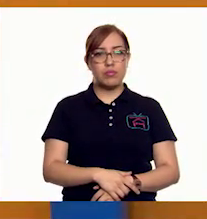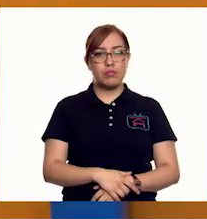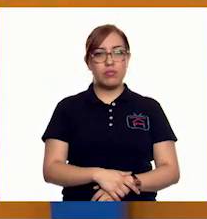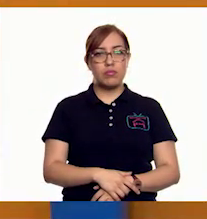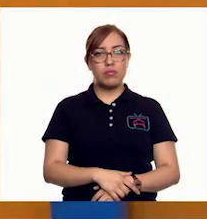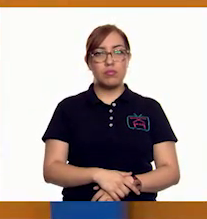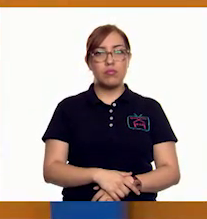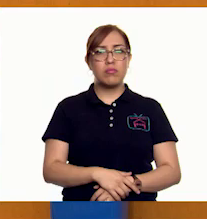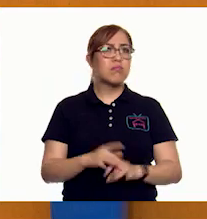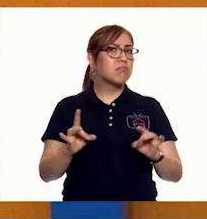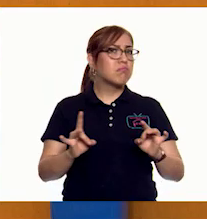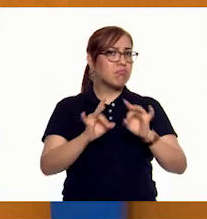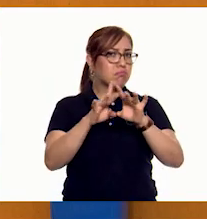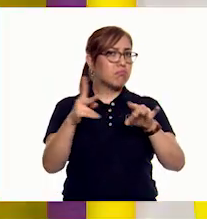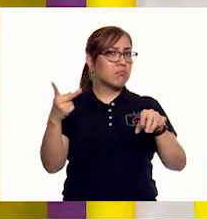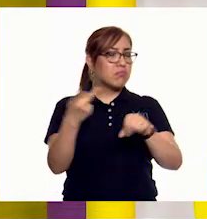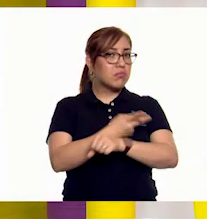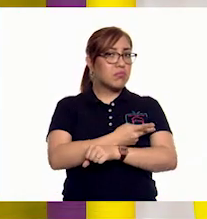esos conocimientos?